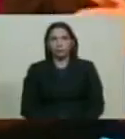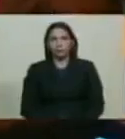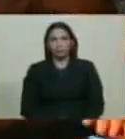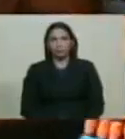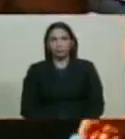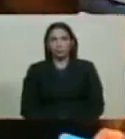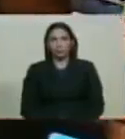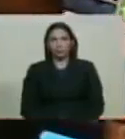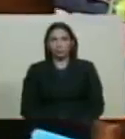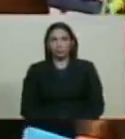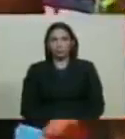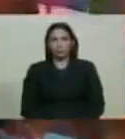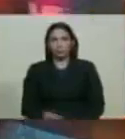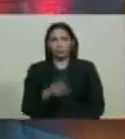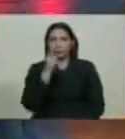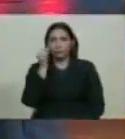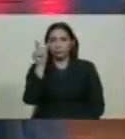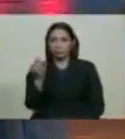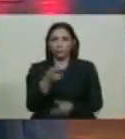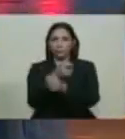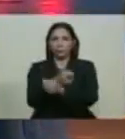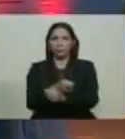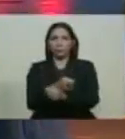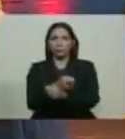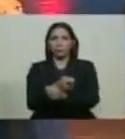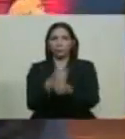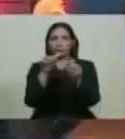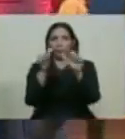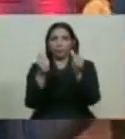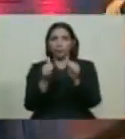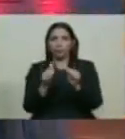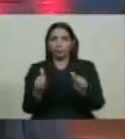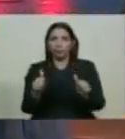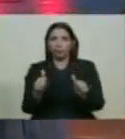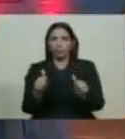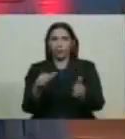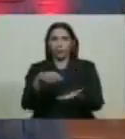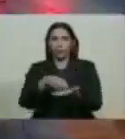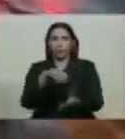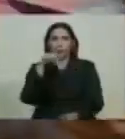Jean-Louis Rafael Salamanca Galantón, especialidad arte del Estado Sucre.